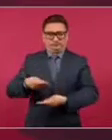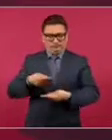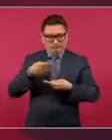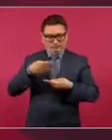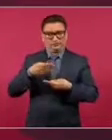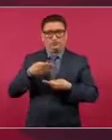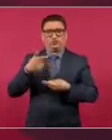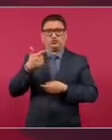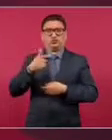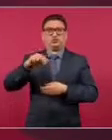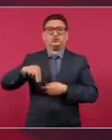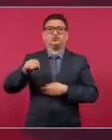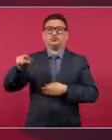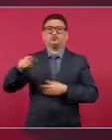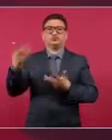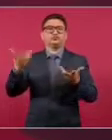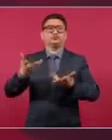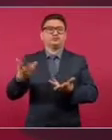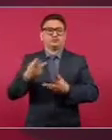hace la Guardia Nacional.